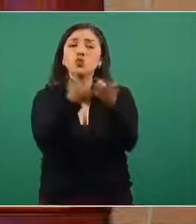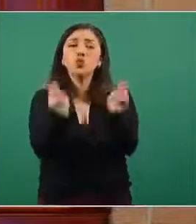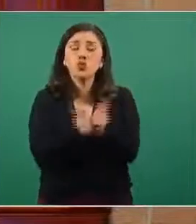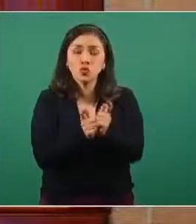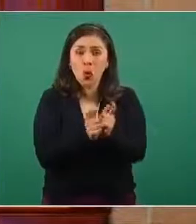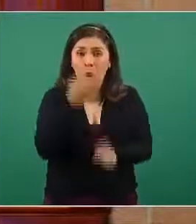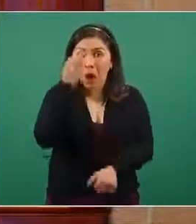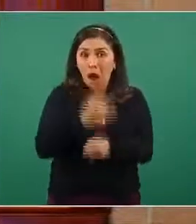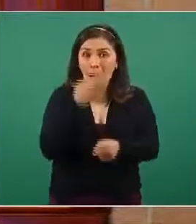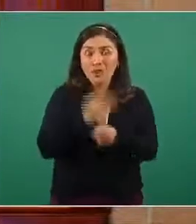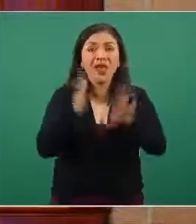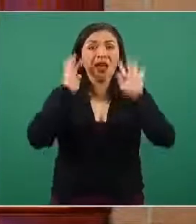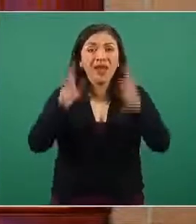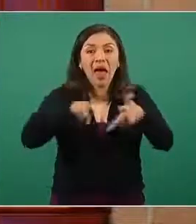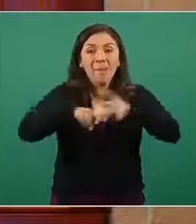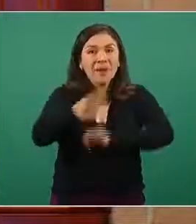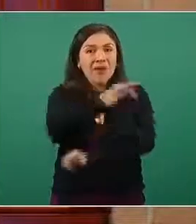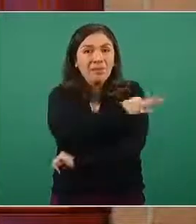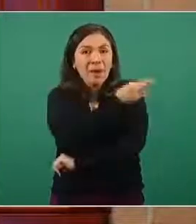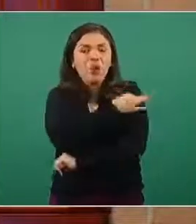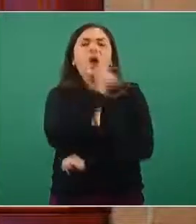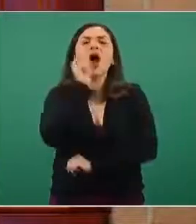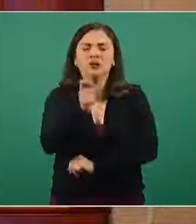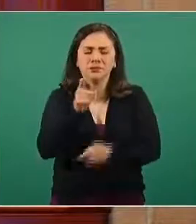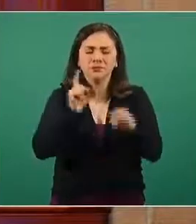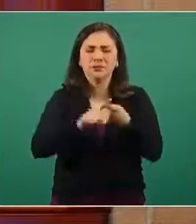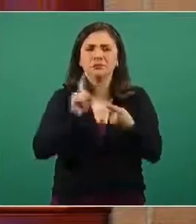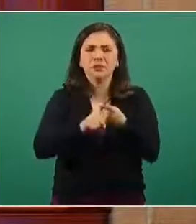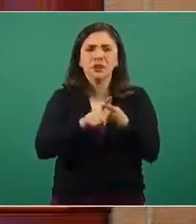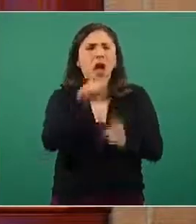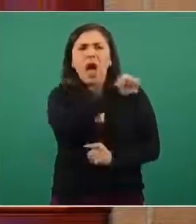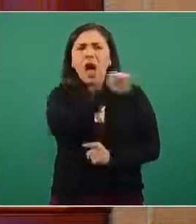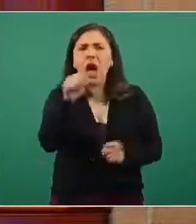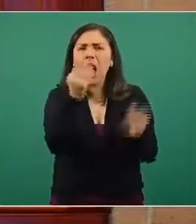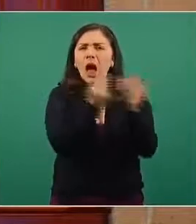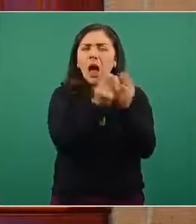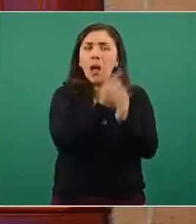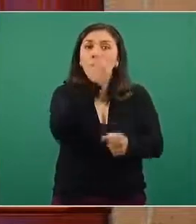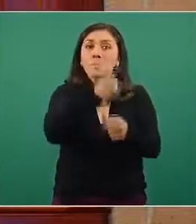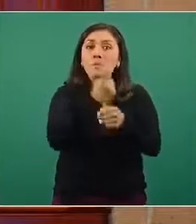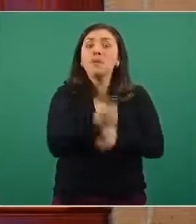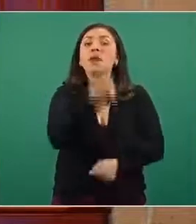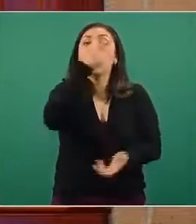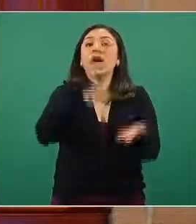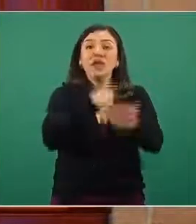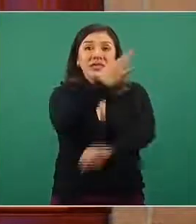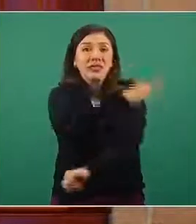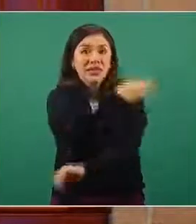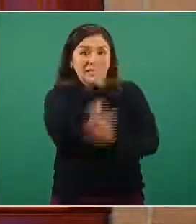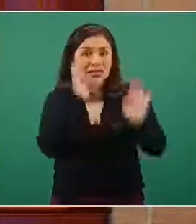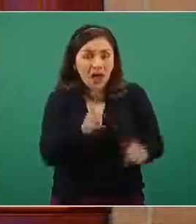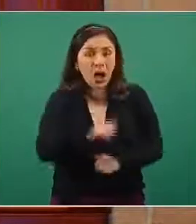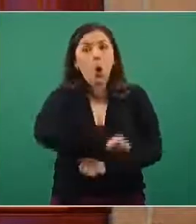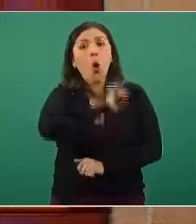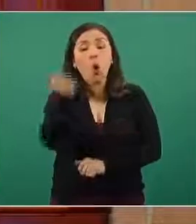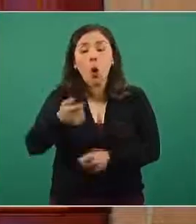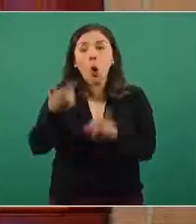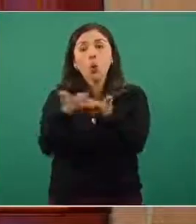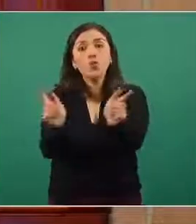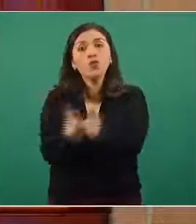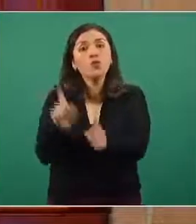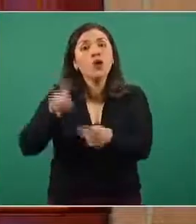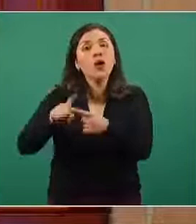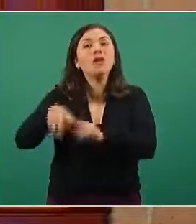están recibiendo estas dosis, que es todos aquellos que ya recibieron la primera, pero también aquellos que en su momento ya